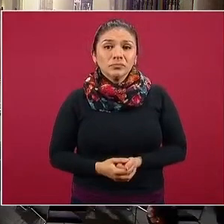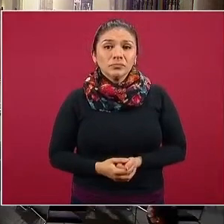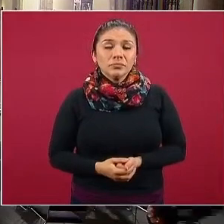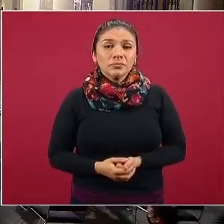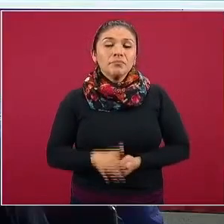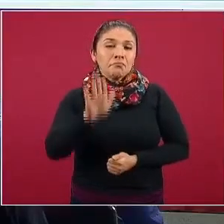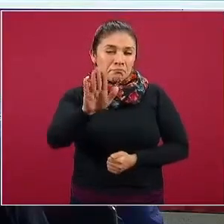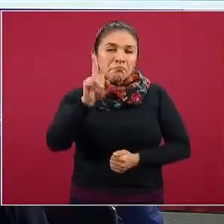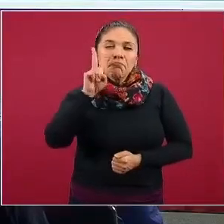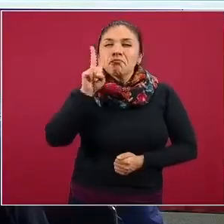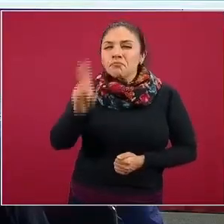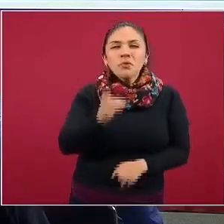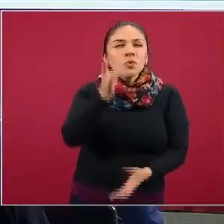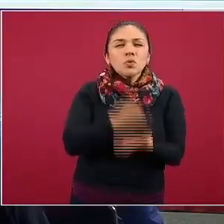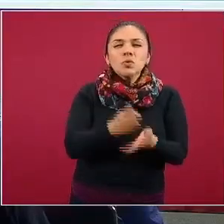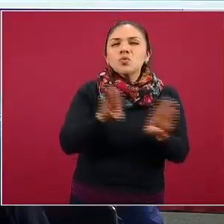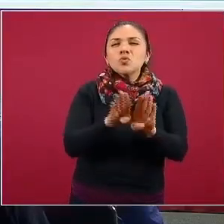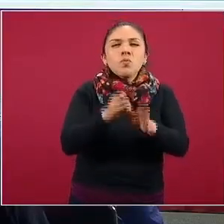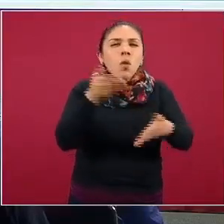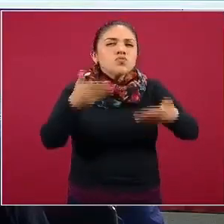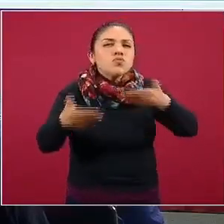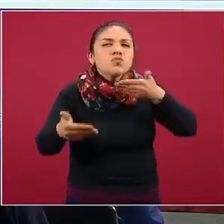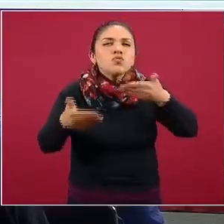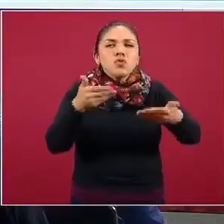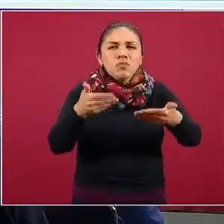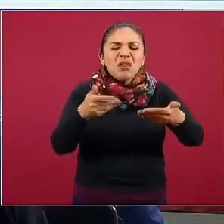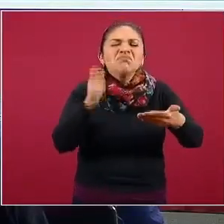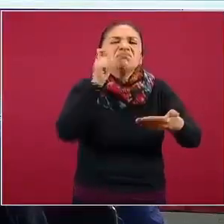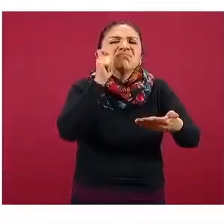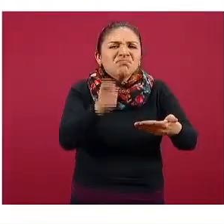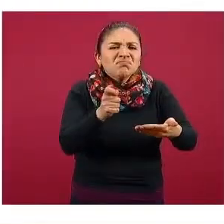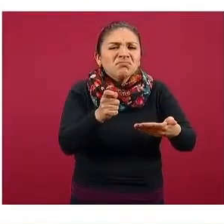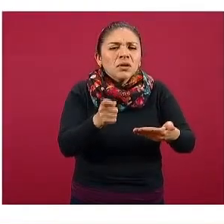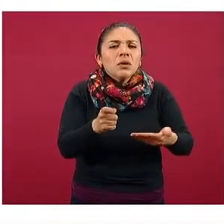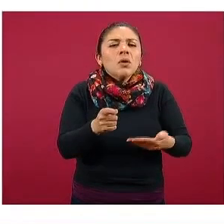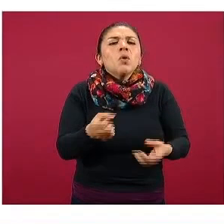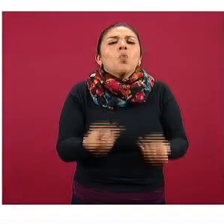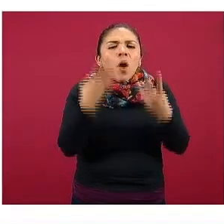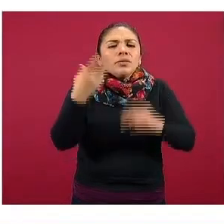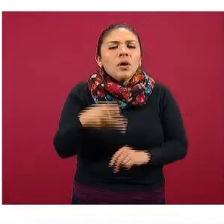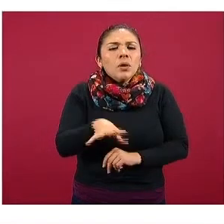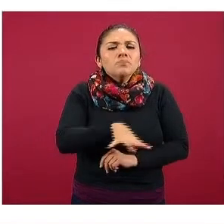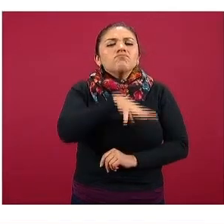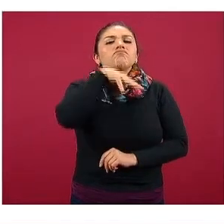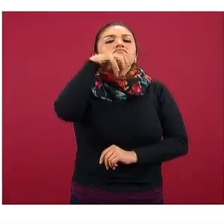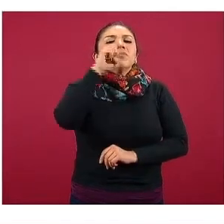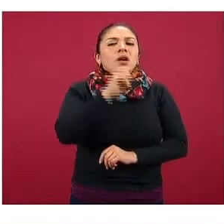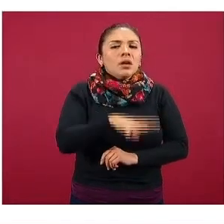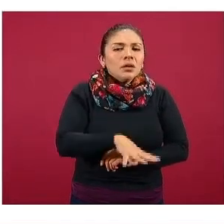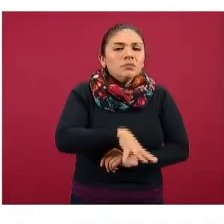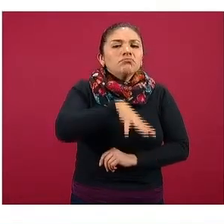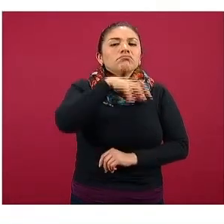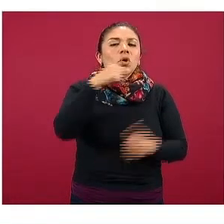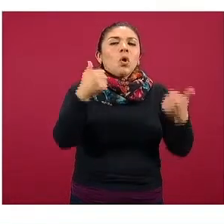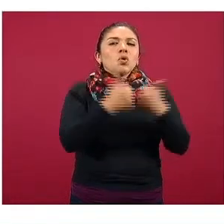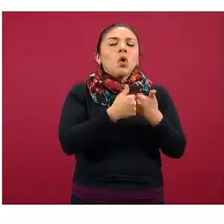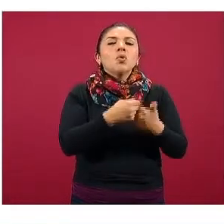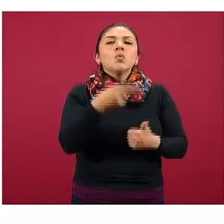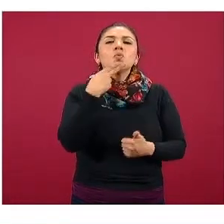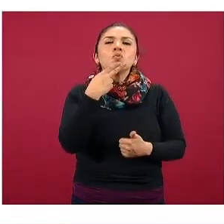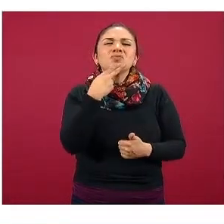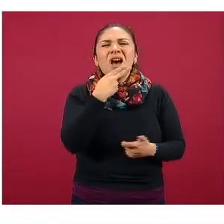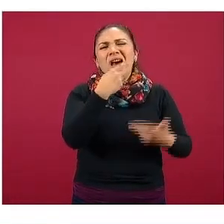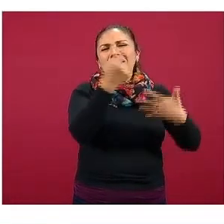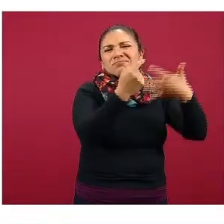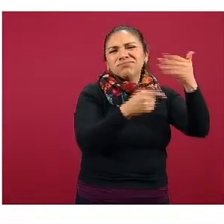Vean simplemente un comparativo sobre lo que son el número de inhalaciones promedio utilizando estos sistemas